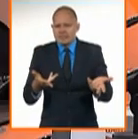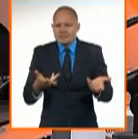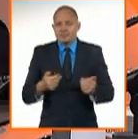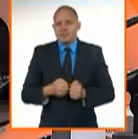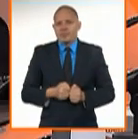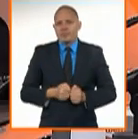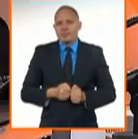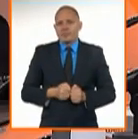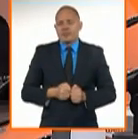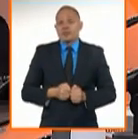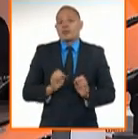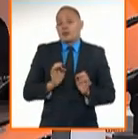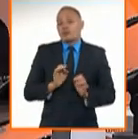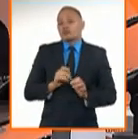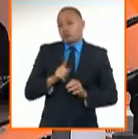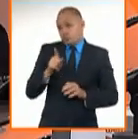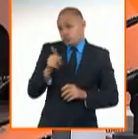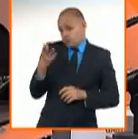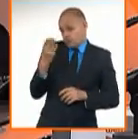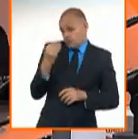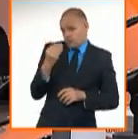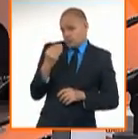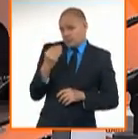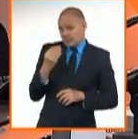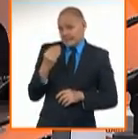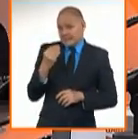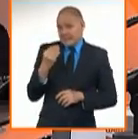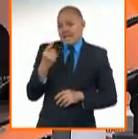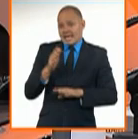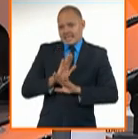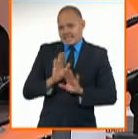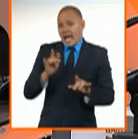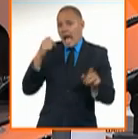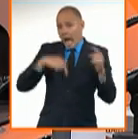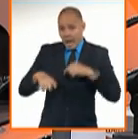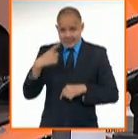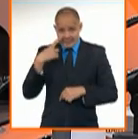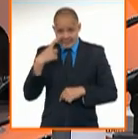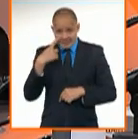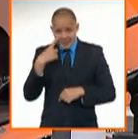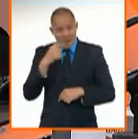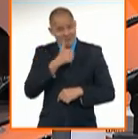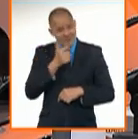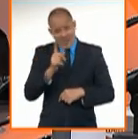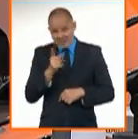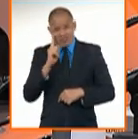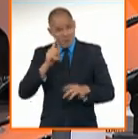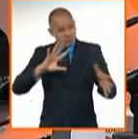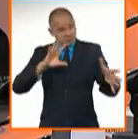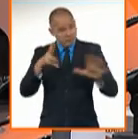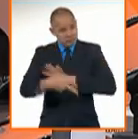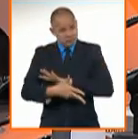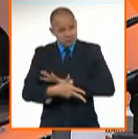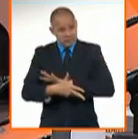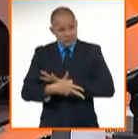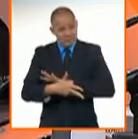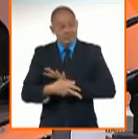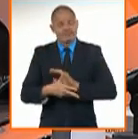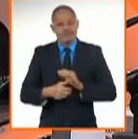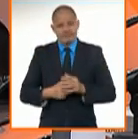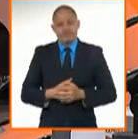un poco cómo se trata en medio de una circunstancia tan compleja tan difícil como la que se ha explicado